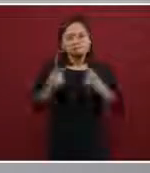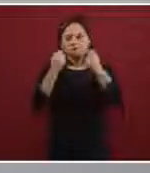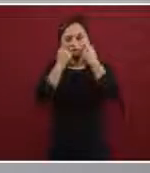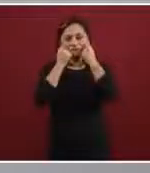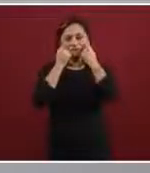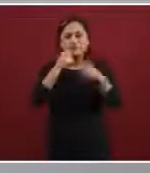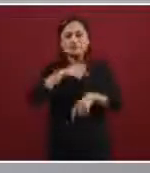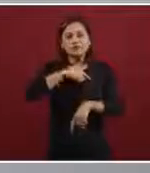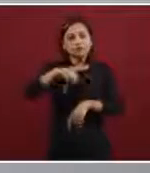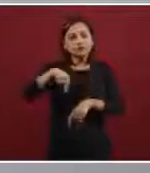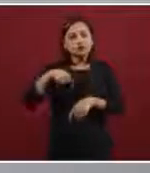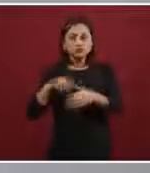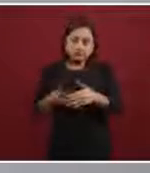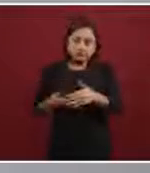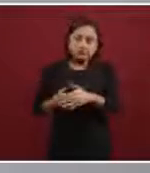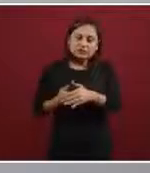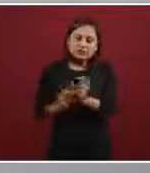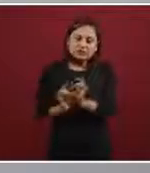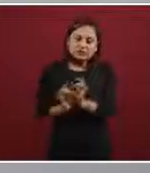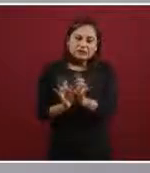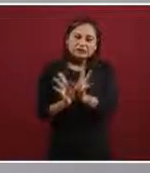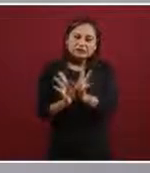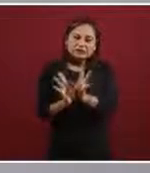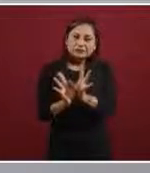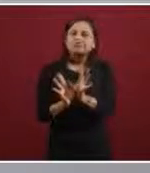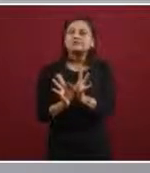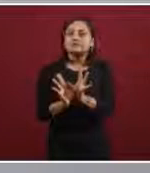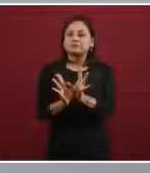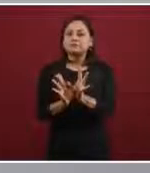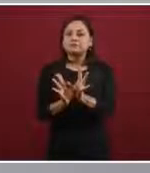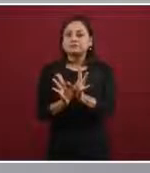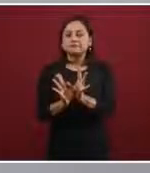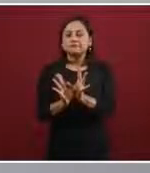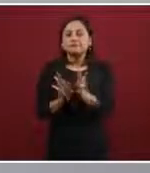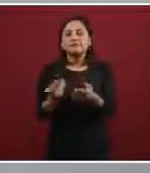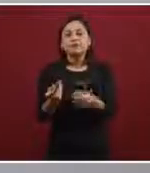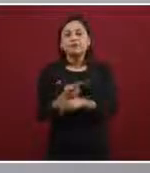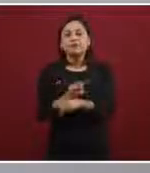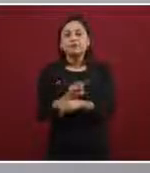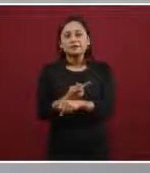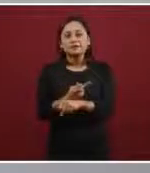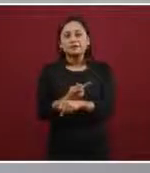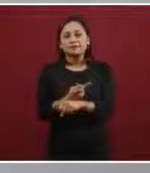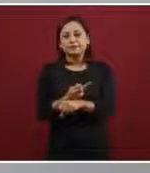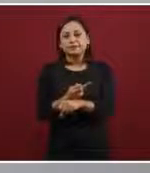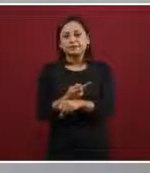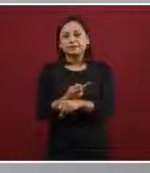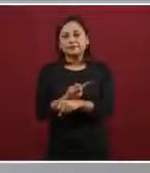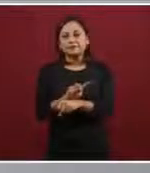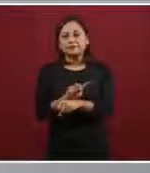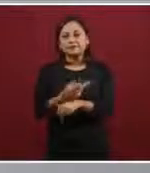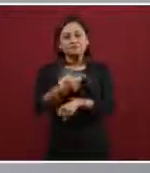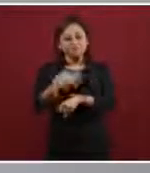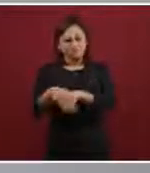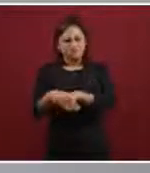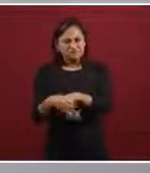en las crisis aunque sean transitorias